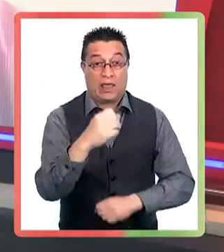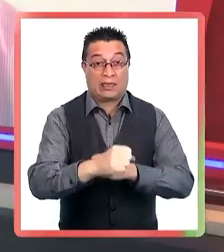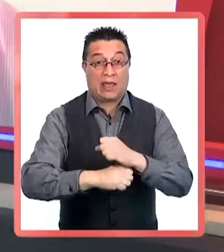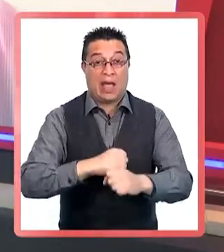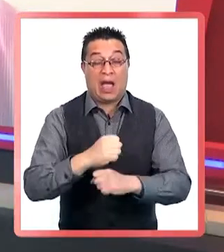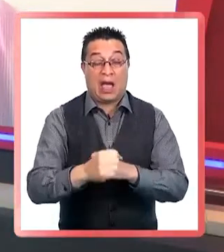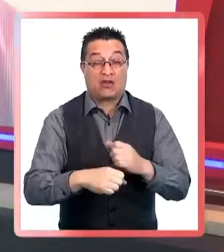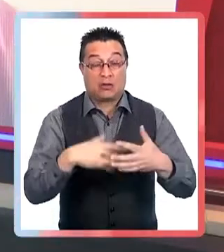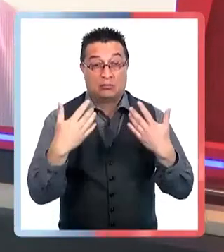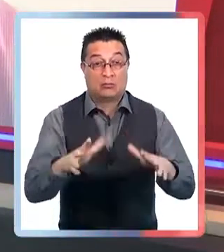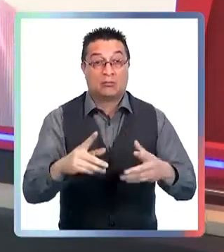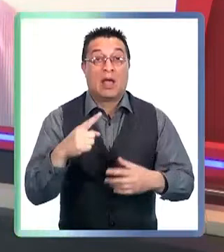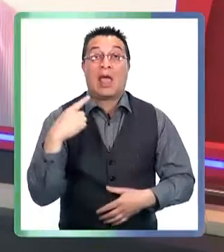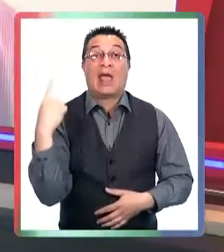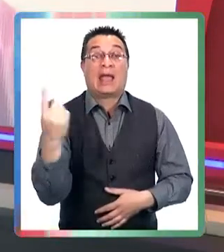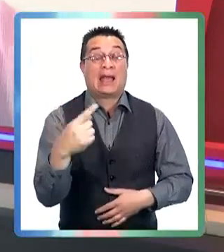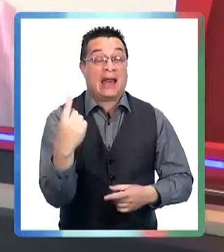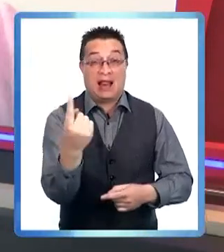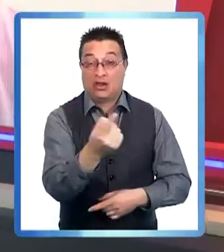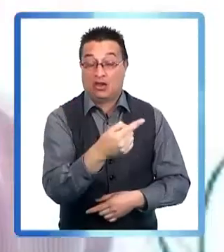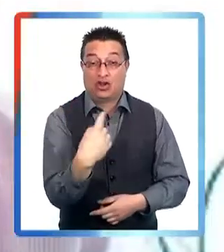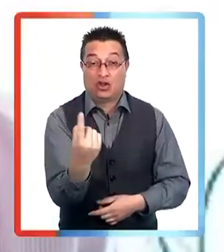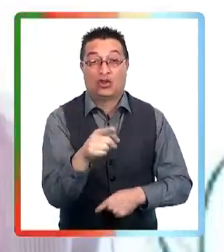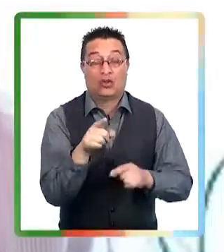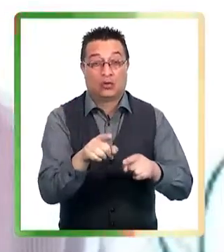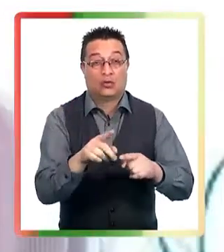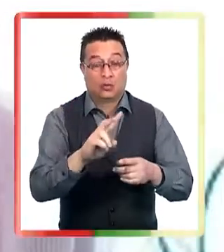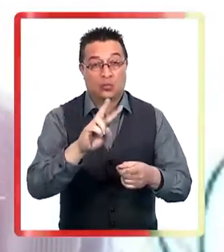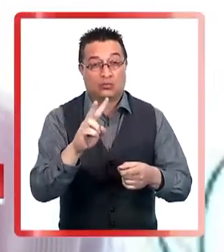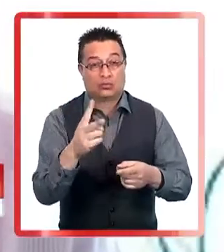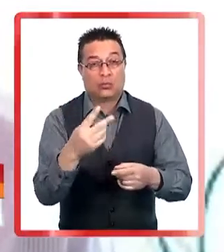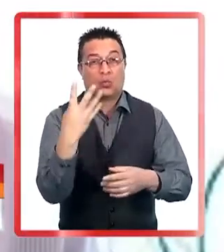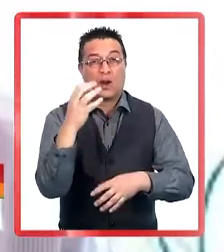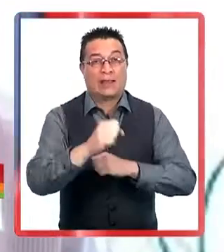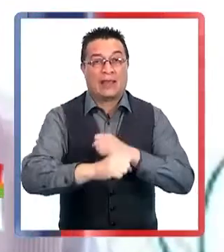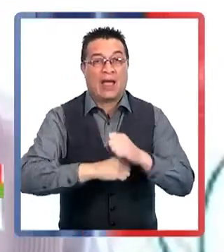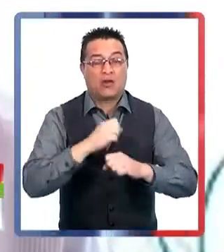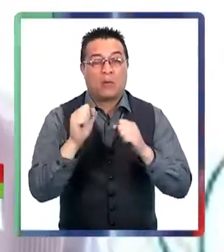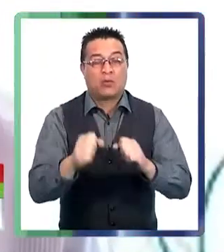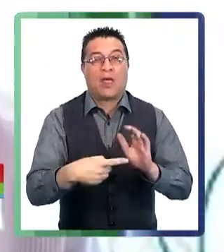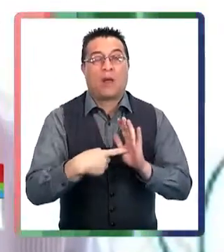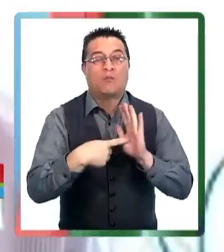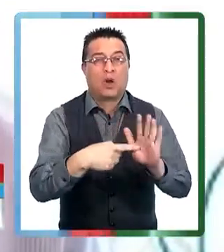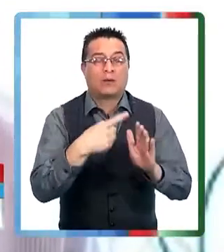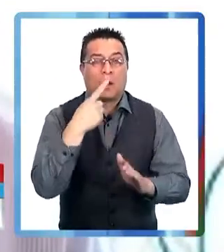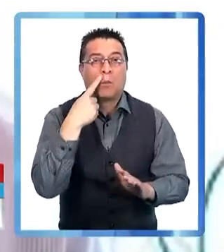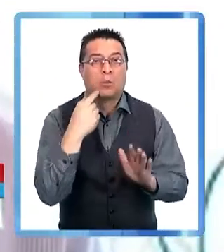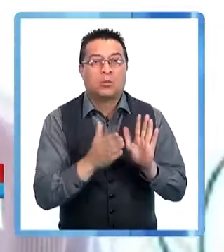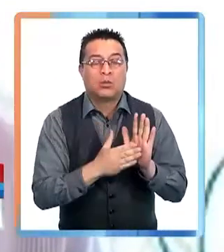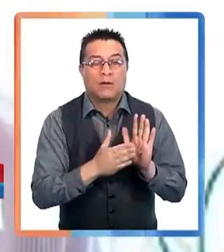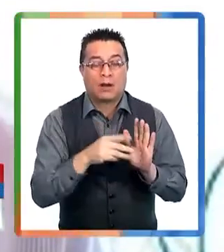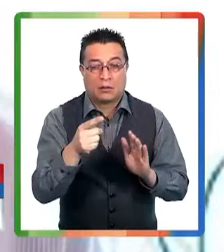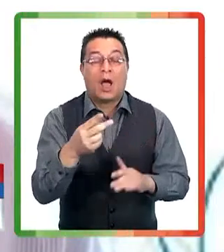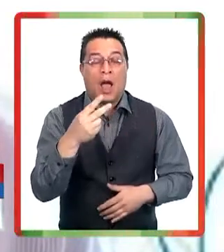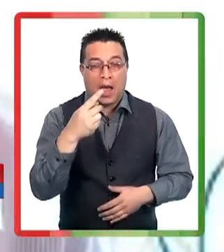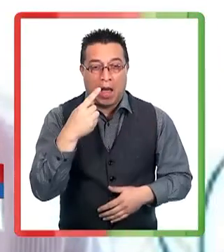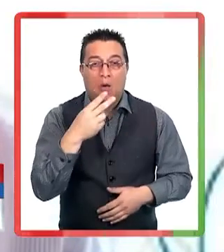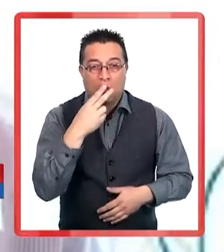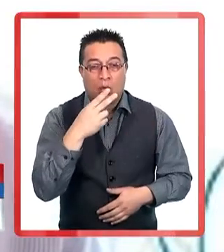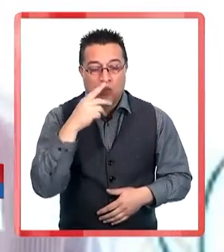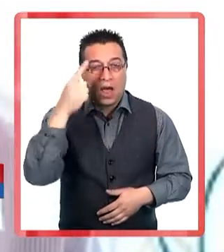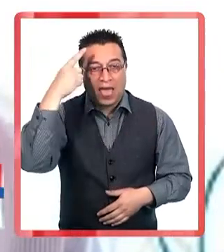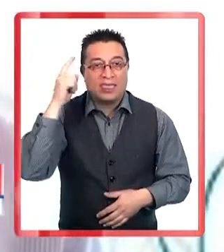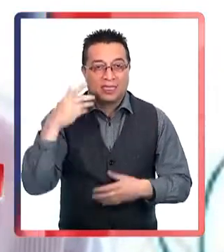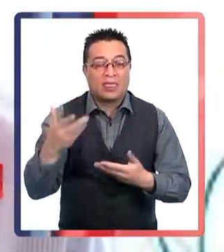el cirujano general, ¿no es cierto?, que es la estructura, 40 años para demostrar con evidencia que el cigarrillo producía